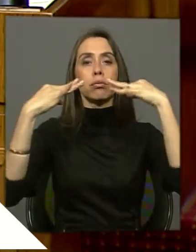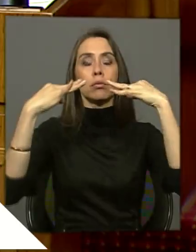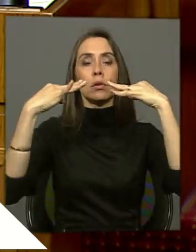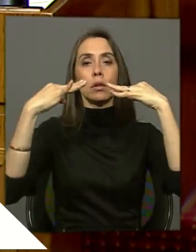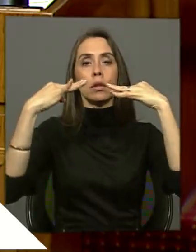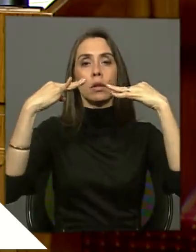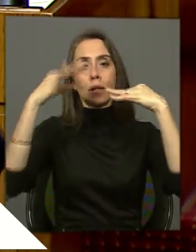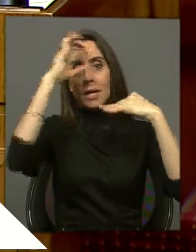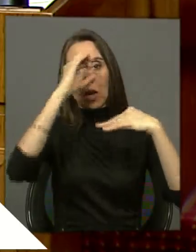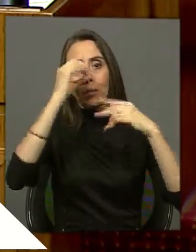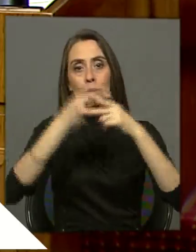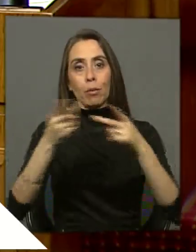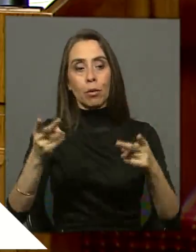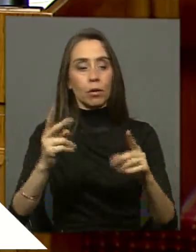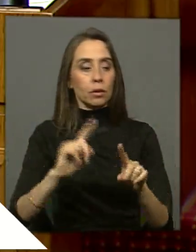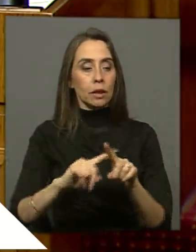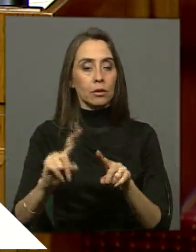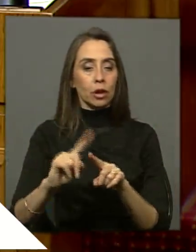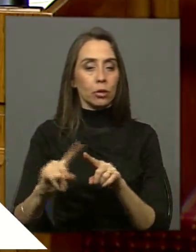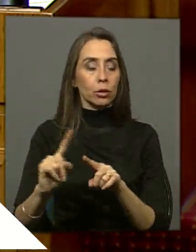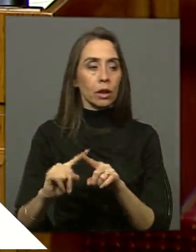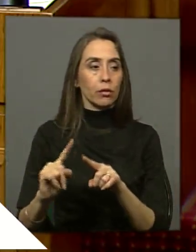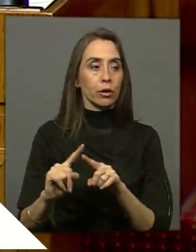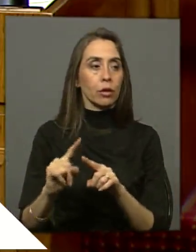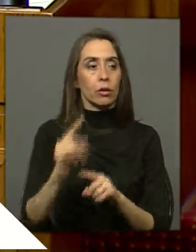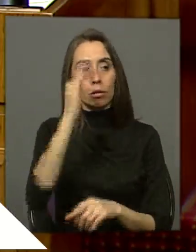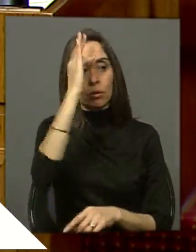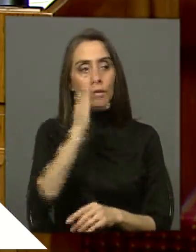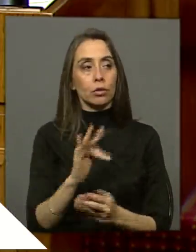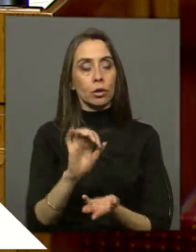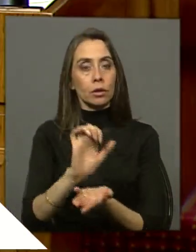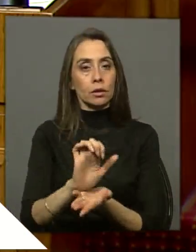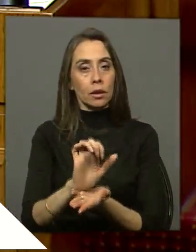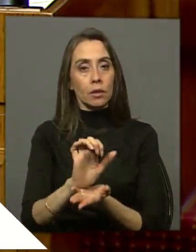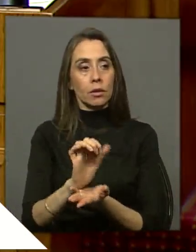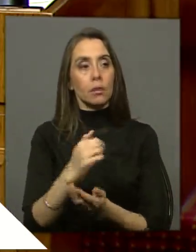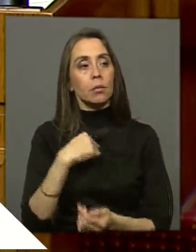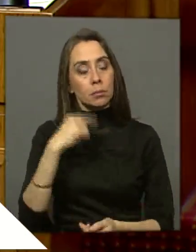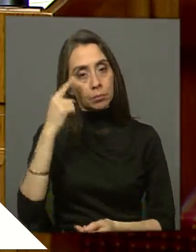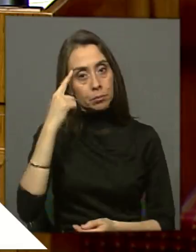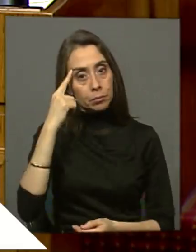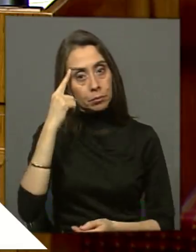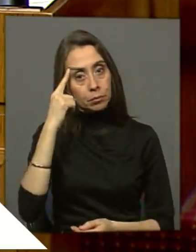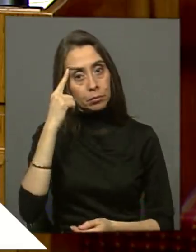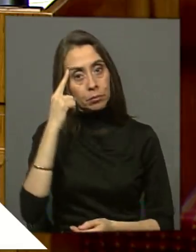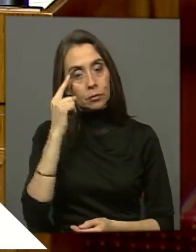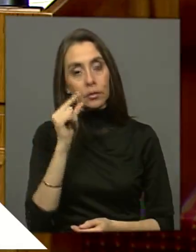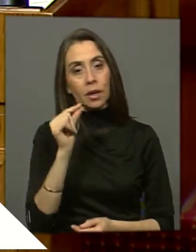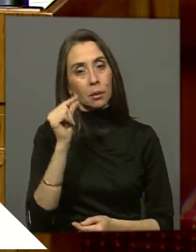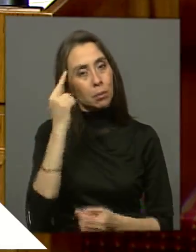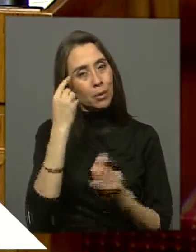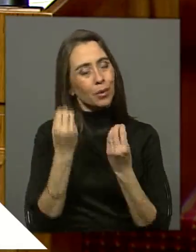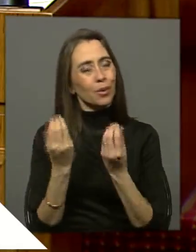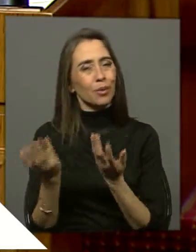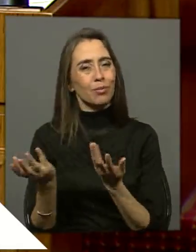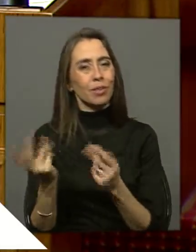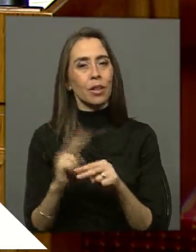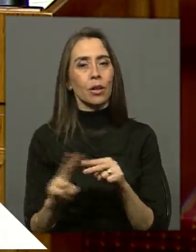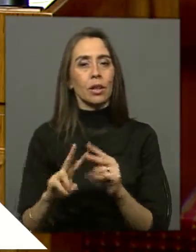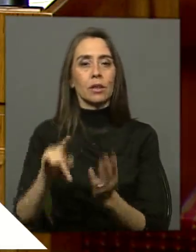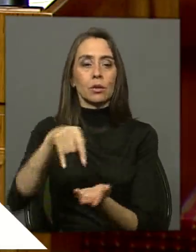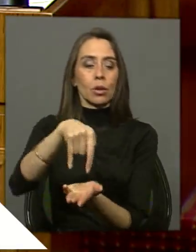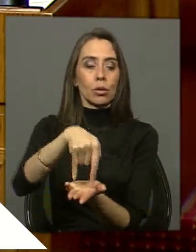los demás funcionarios del Estado. Por eso a me parece poco racional lo que hizo el Congreso.